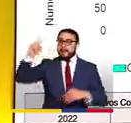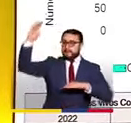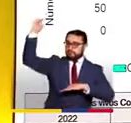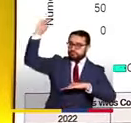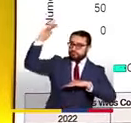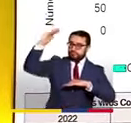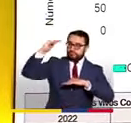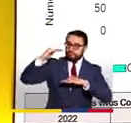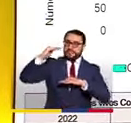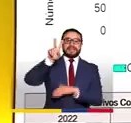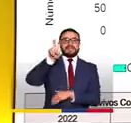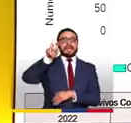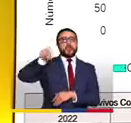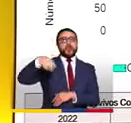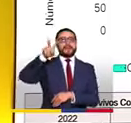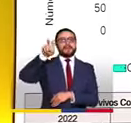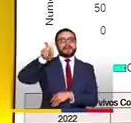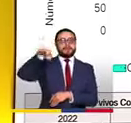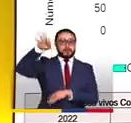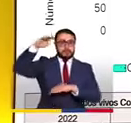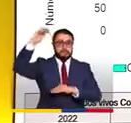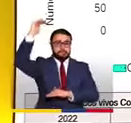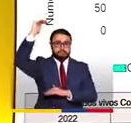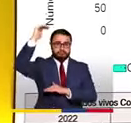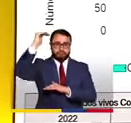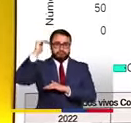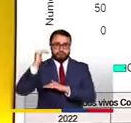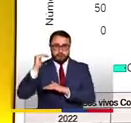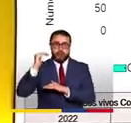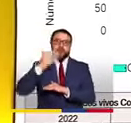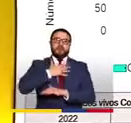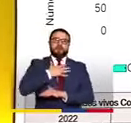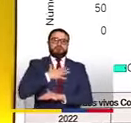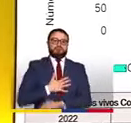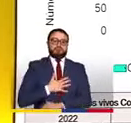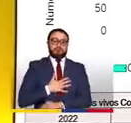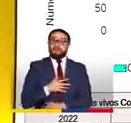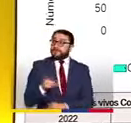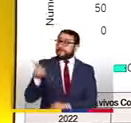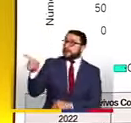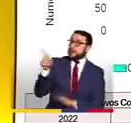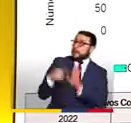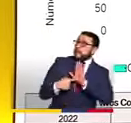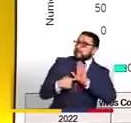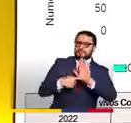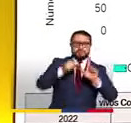reducción del 7,7%. Este indicador, ¿qué nos enseña?